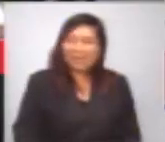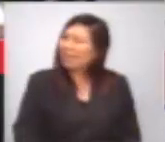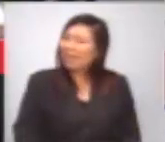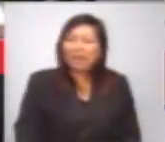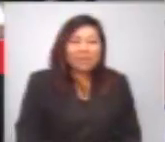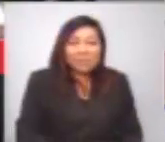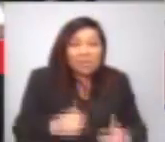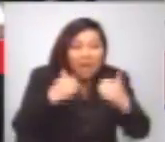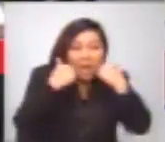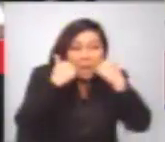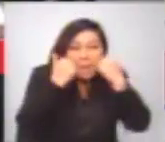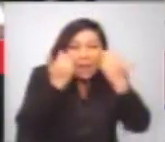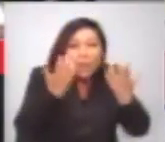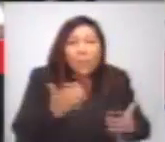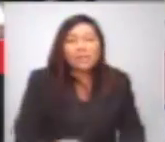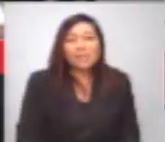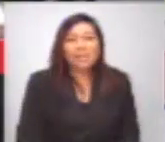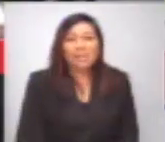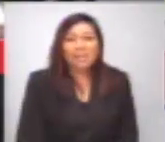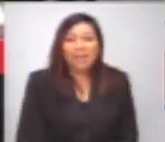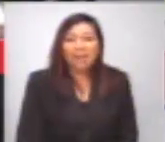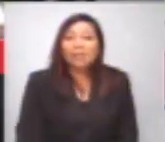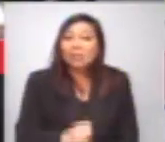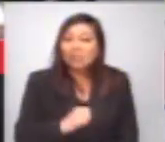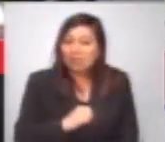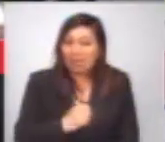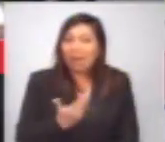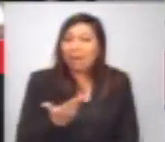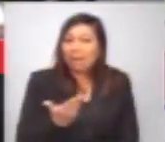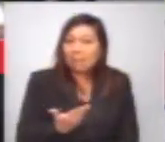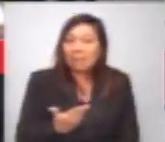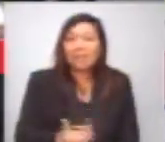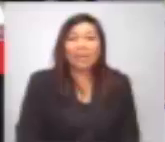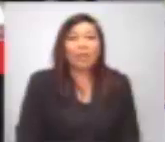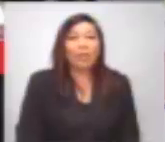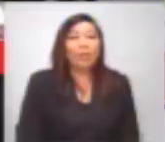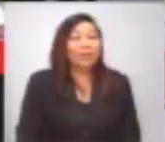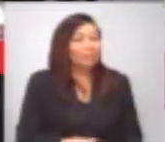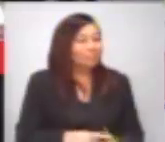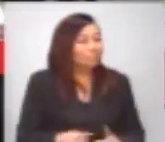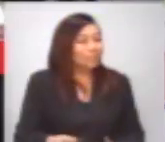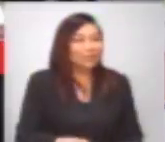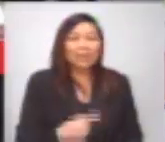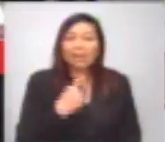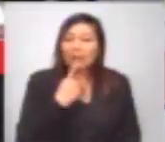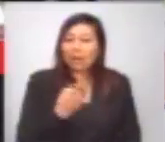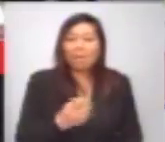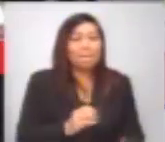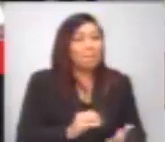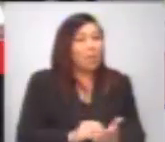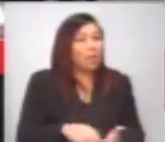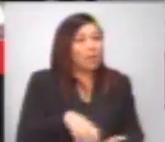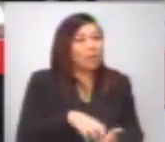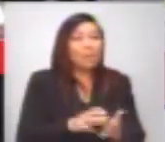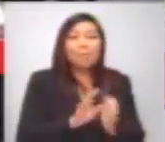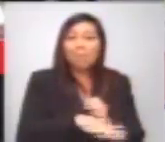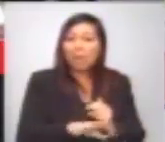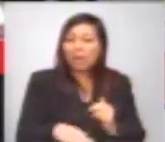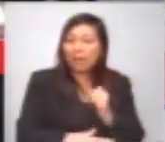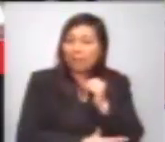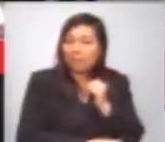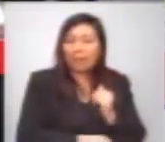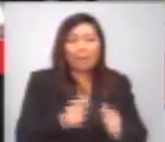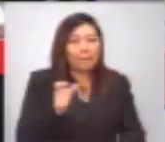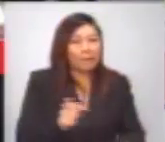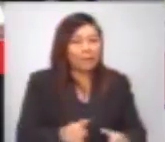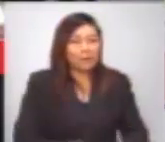una vergüenza. Yo le pido que usted saque la cara por la población, por los niños del Perú,